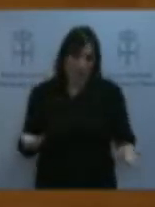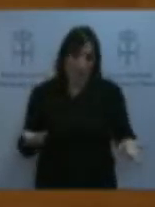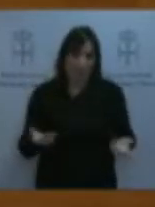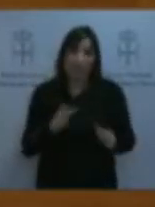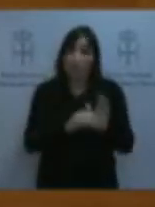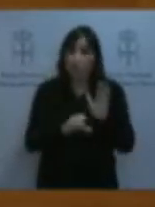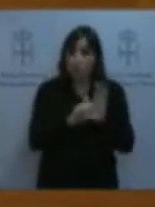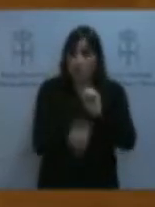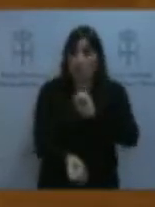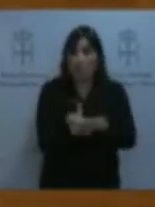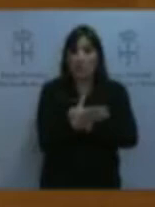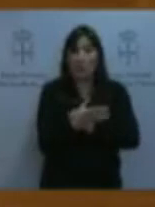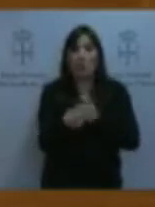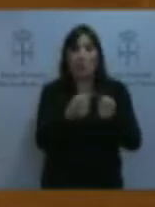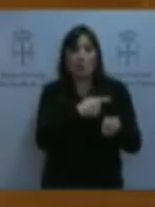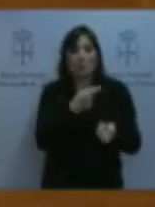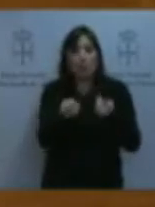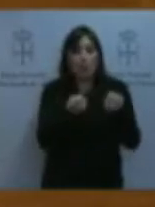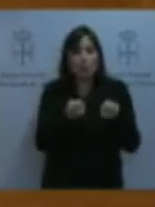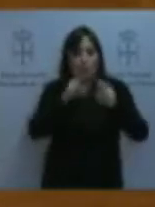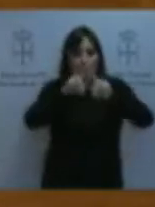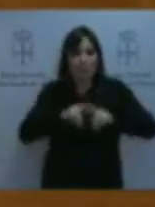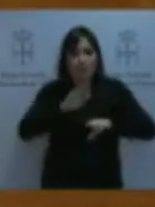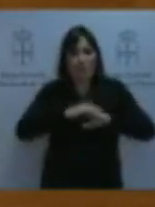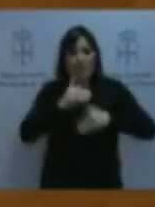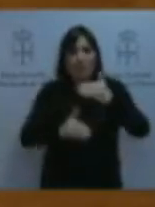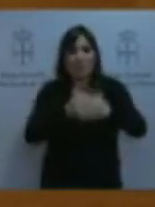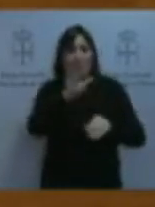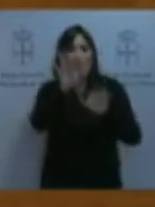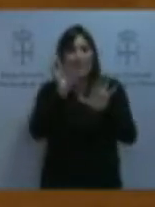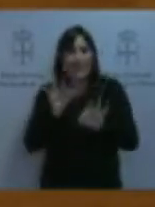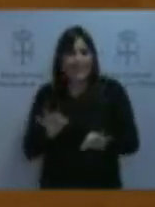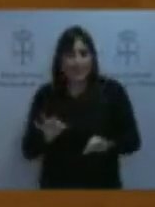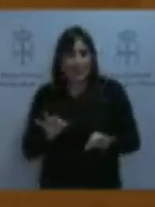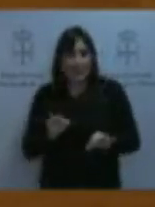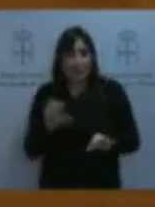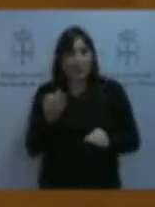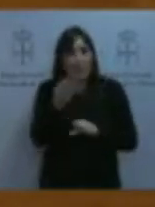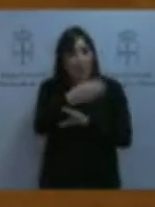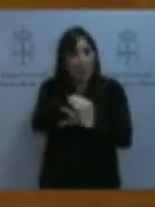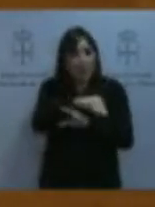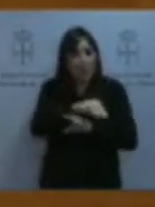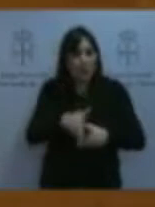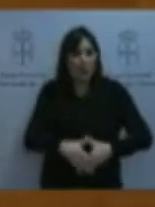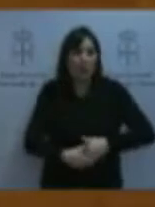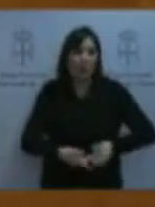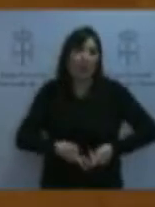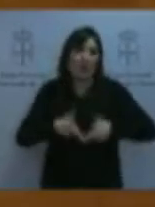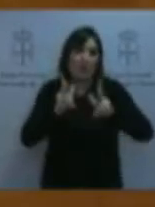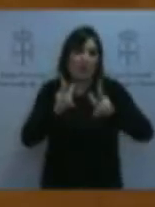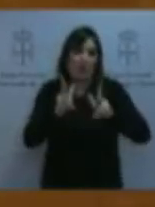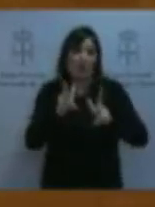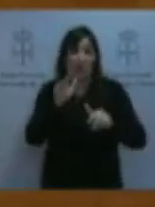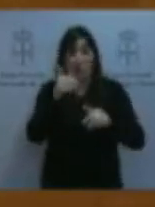de los procedimientos selectivos que vele por la imparcialidad de las convocatorias y la independencia de